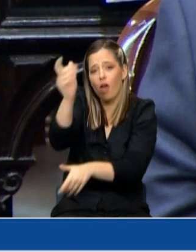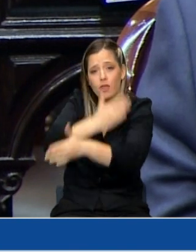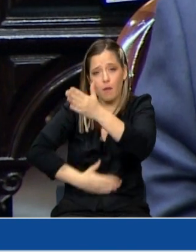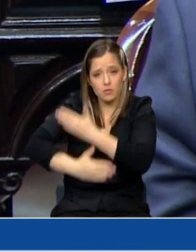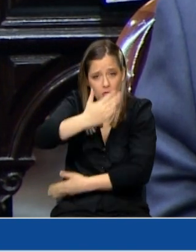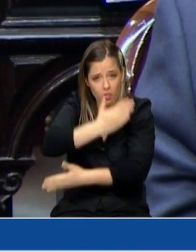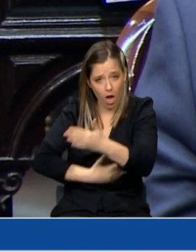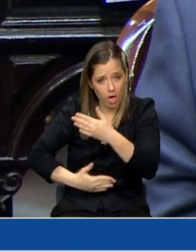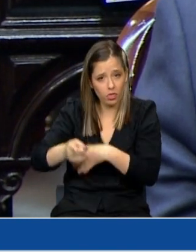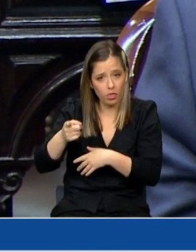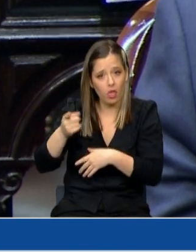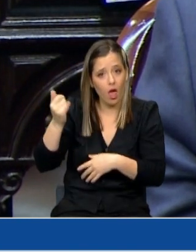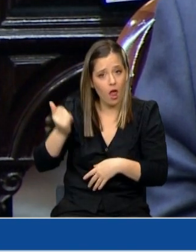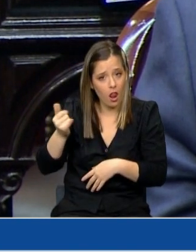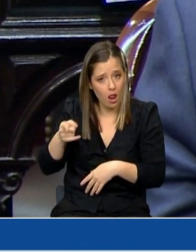discapacidad